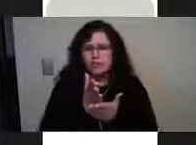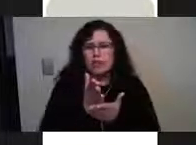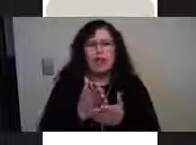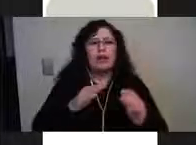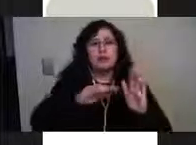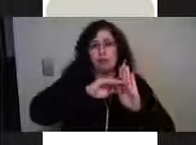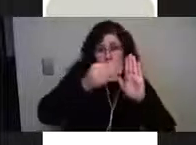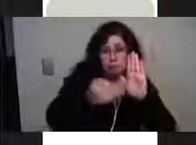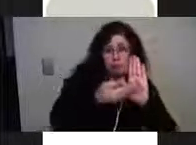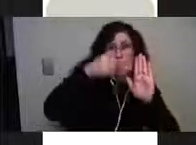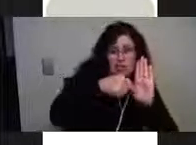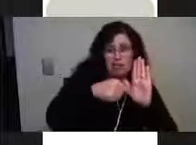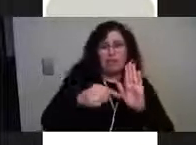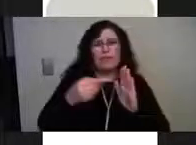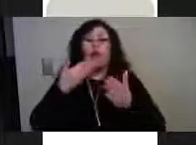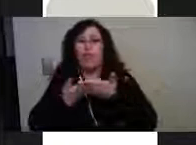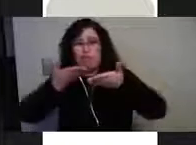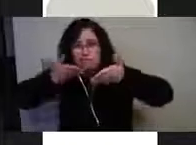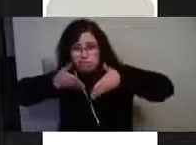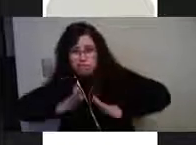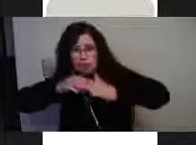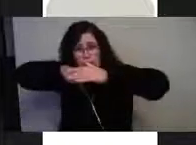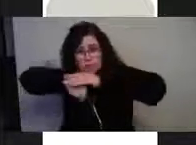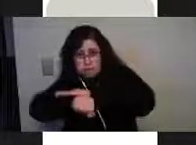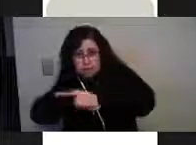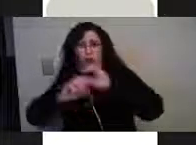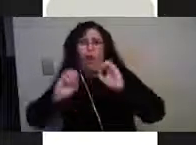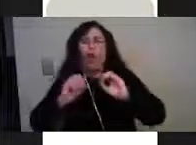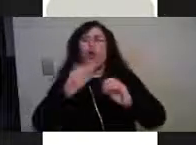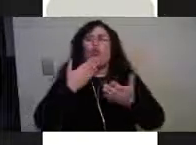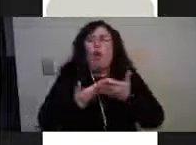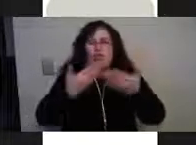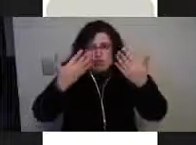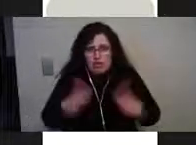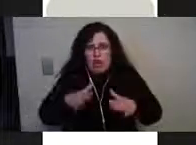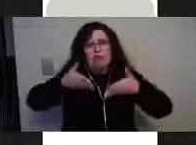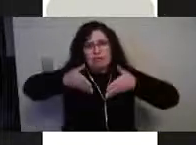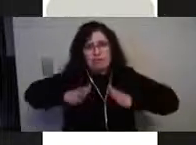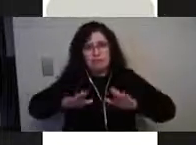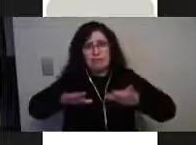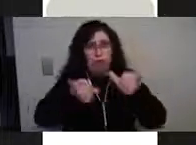gestación, si es durante el parto o si es posterior al nacimiento del niño, ¿ya?